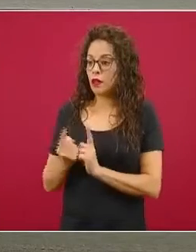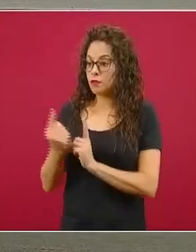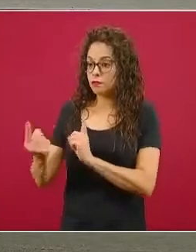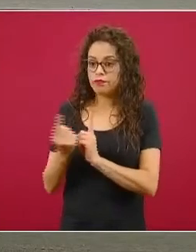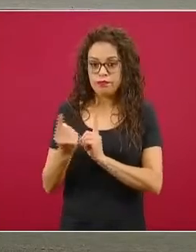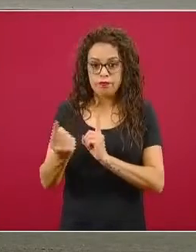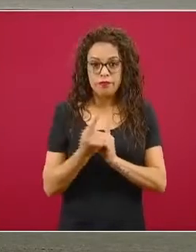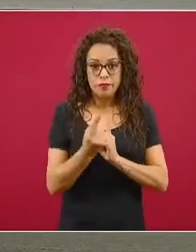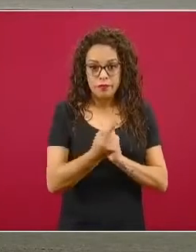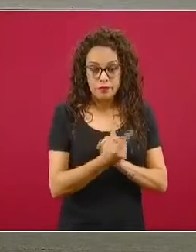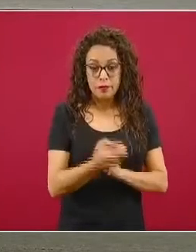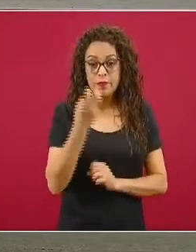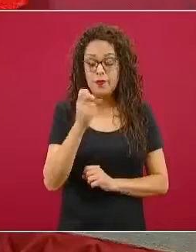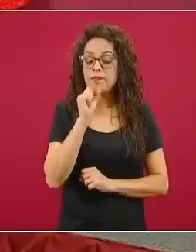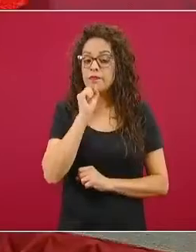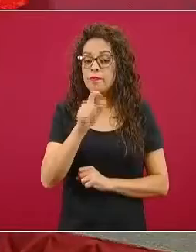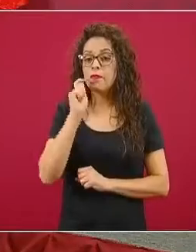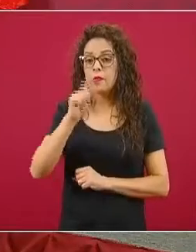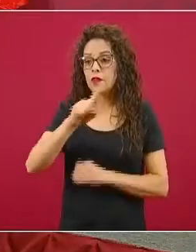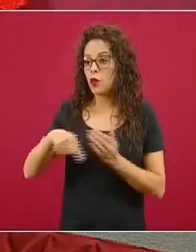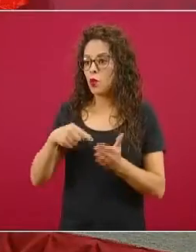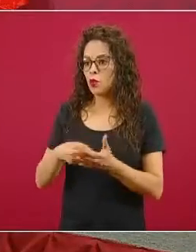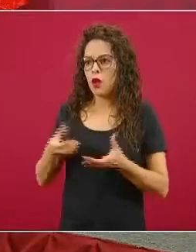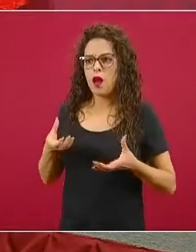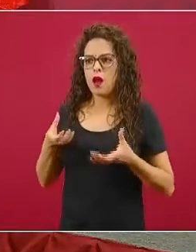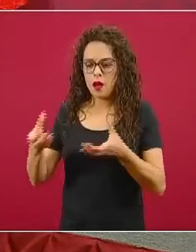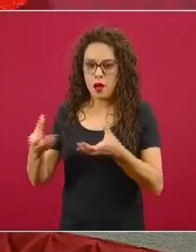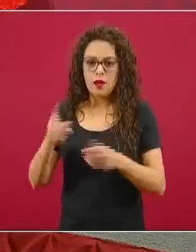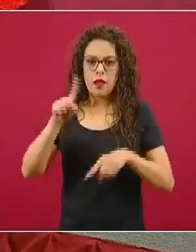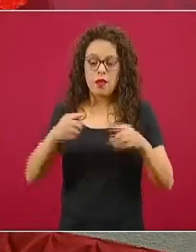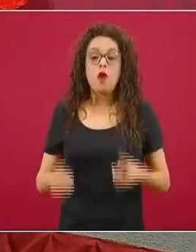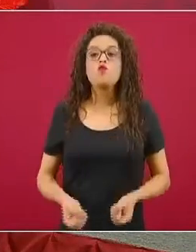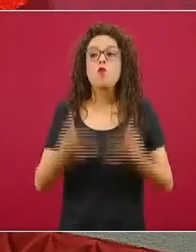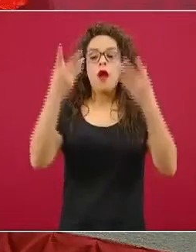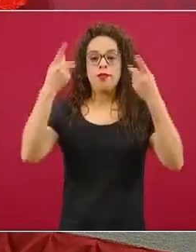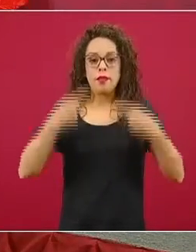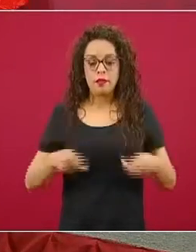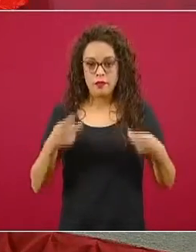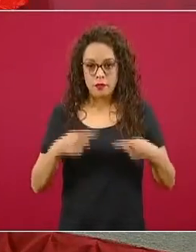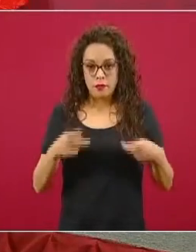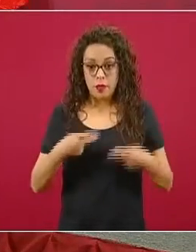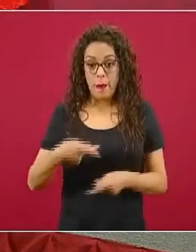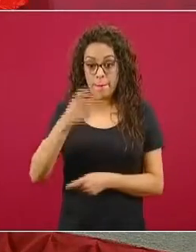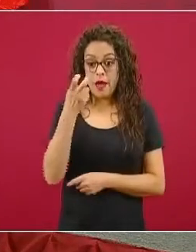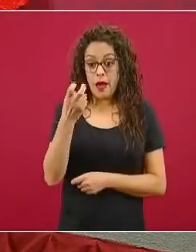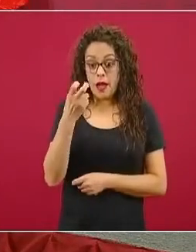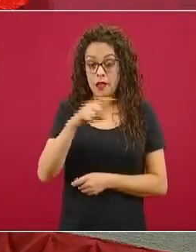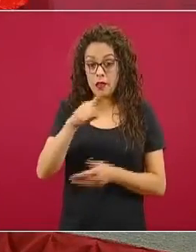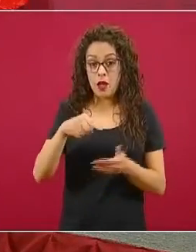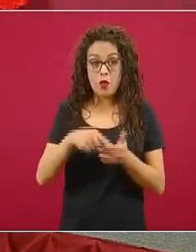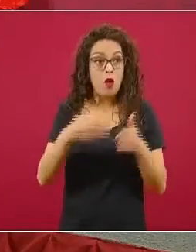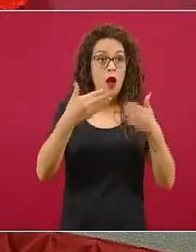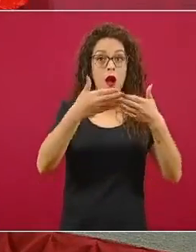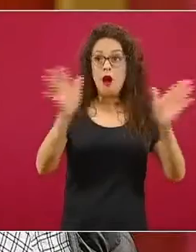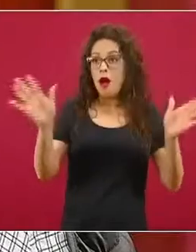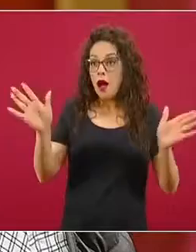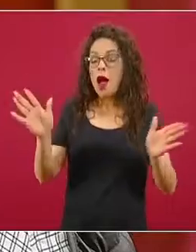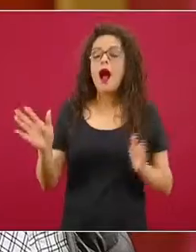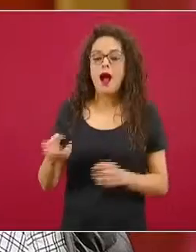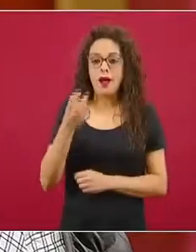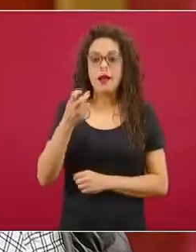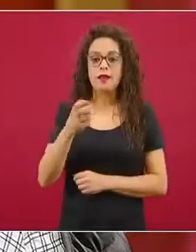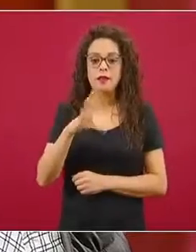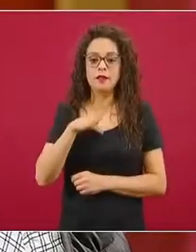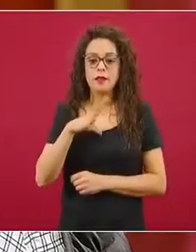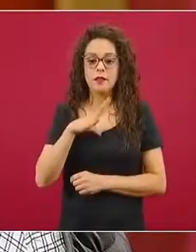para espacios abiertos en función de la cantidad de personas, aunque en espacios abiertos precisamente se tiene la ventaja que la